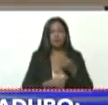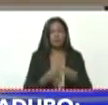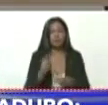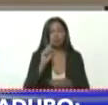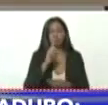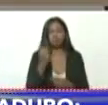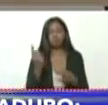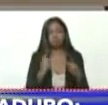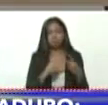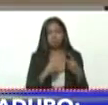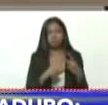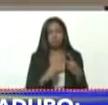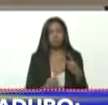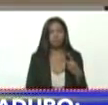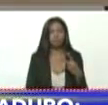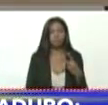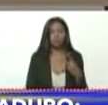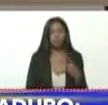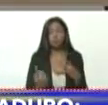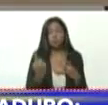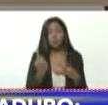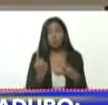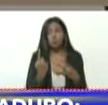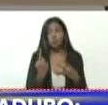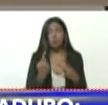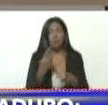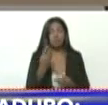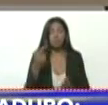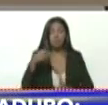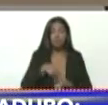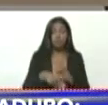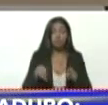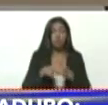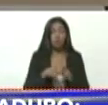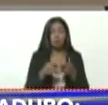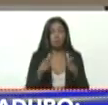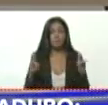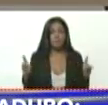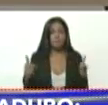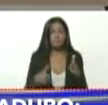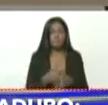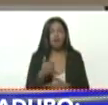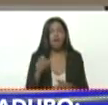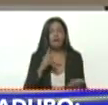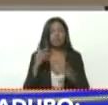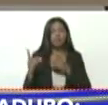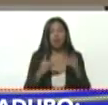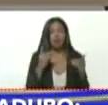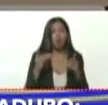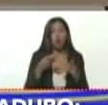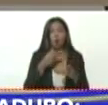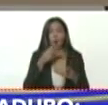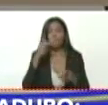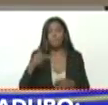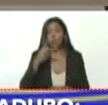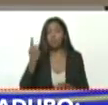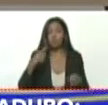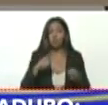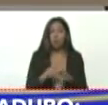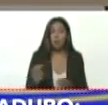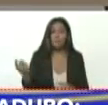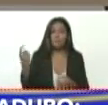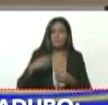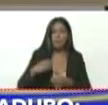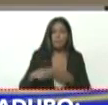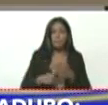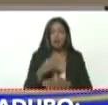puntos. Uno, en aras de profundizar y extender el diálogo político e institucional, se incorporarán